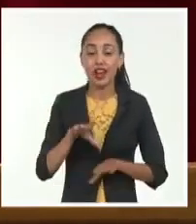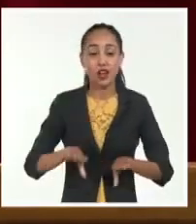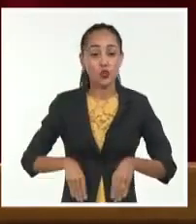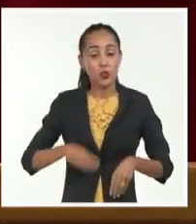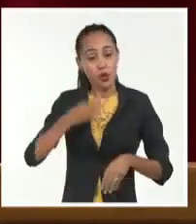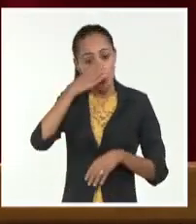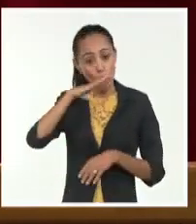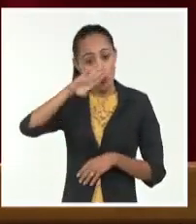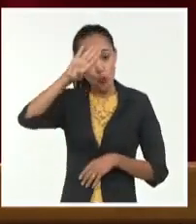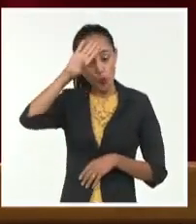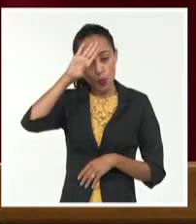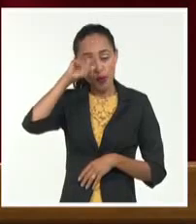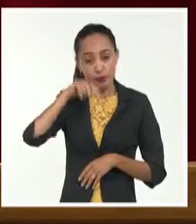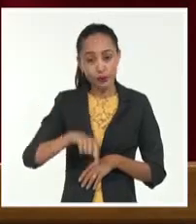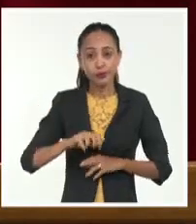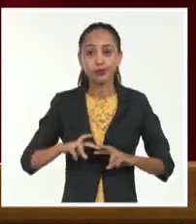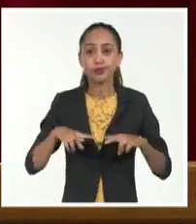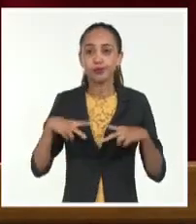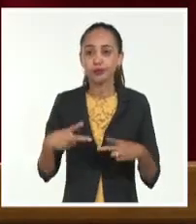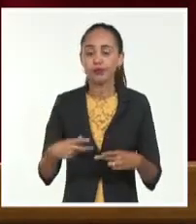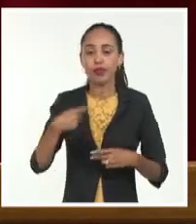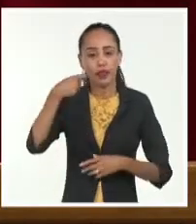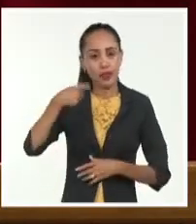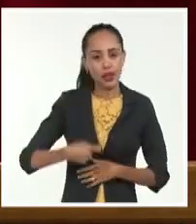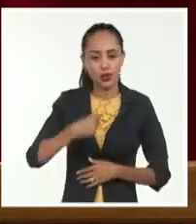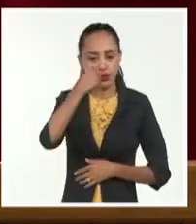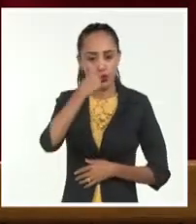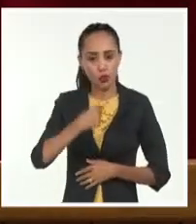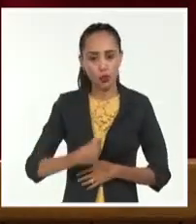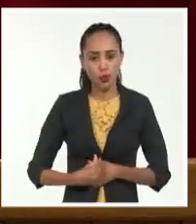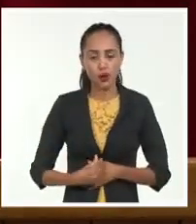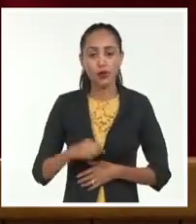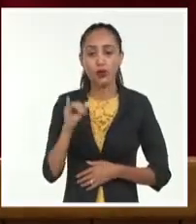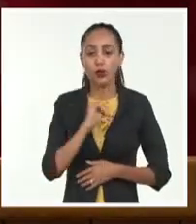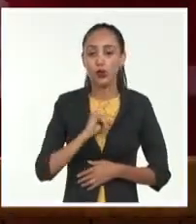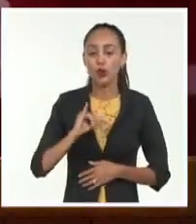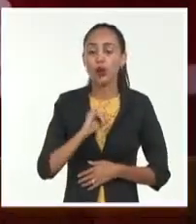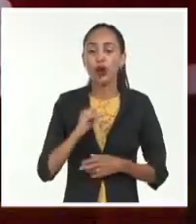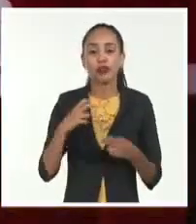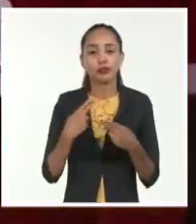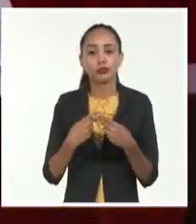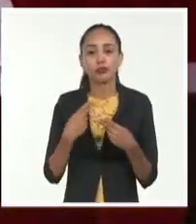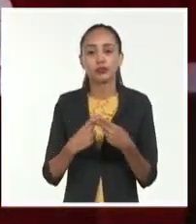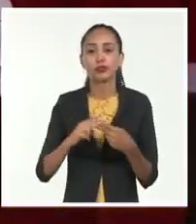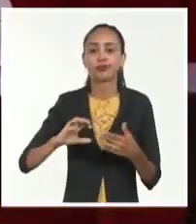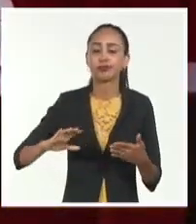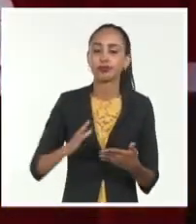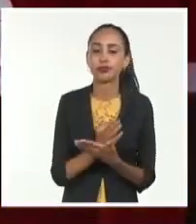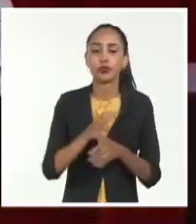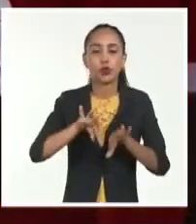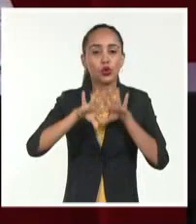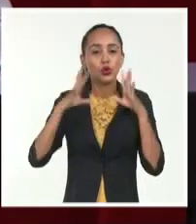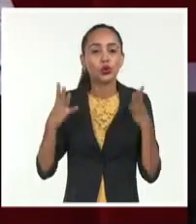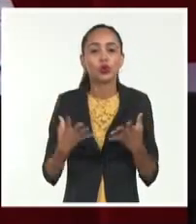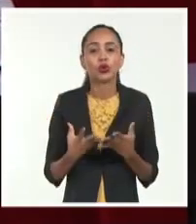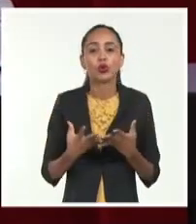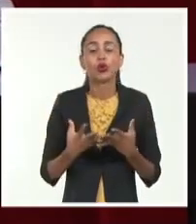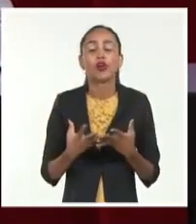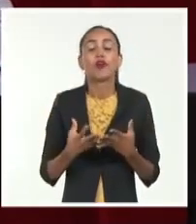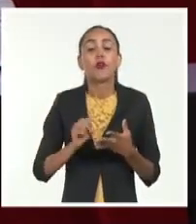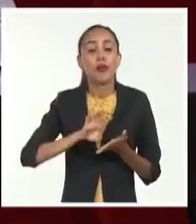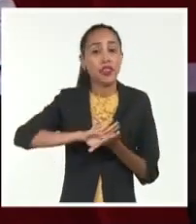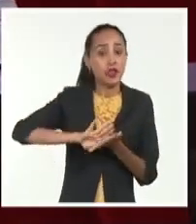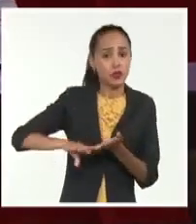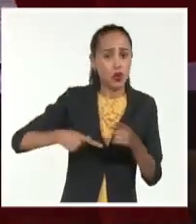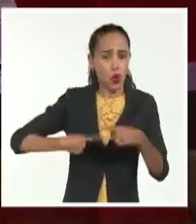Cuba a ratificar tratados de derechos humanos como la Convención sobre la Eliminación de Toda Forma de Discriminación